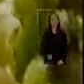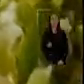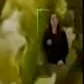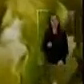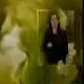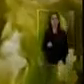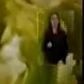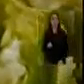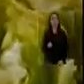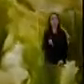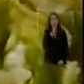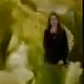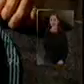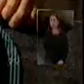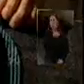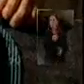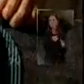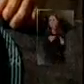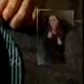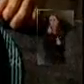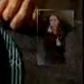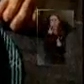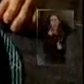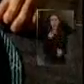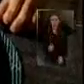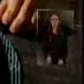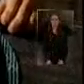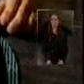Aquí tenemos el bolsito, vamos a ver.